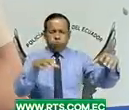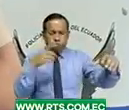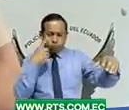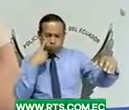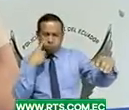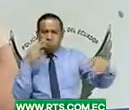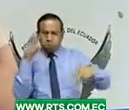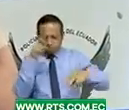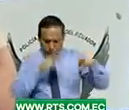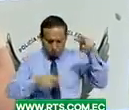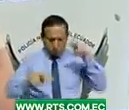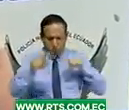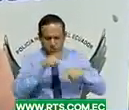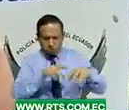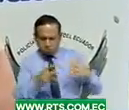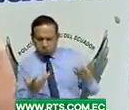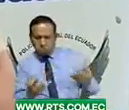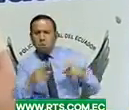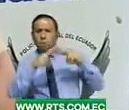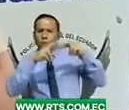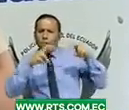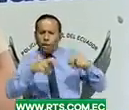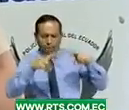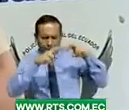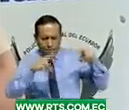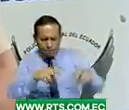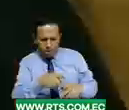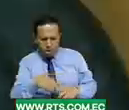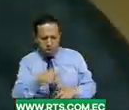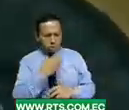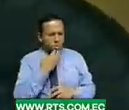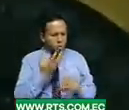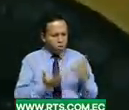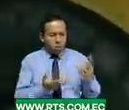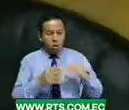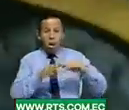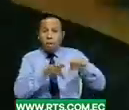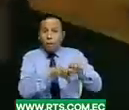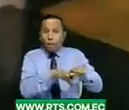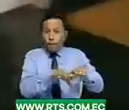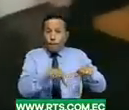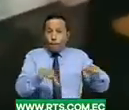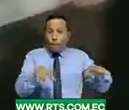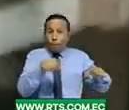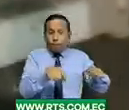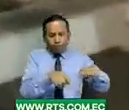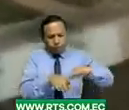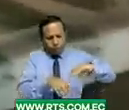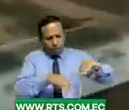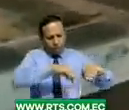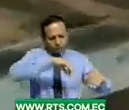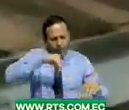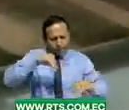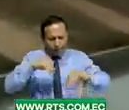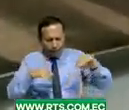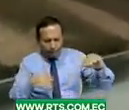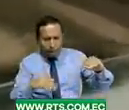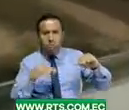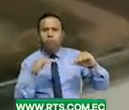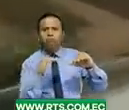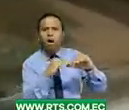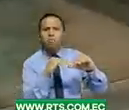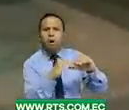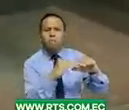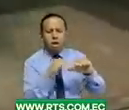procedimos a realizar la inspección física y manual del piso, del contenedor, de la estructura, logrando encontrar en